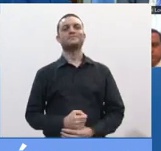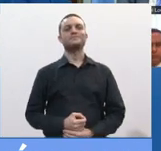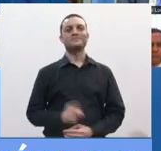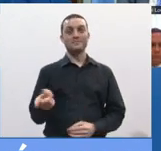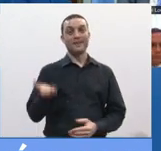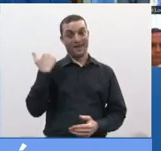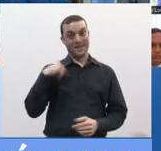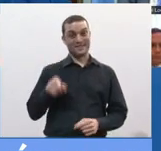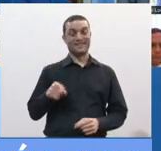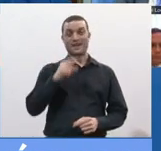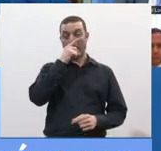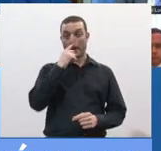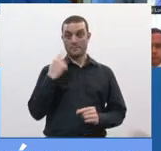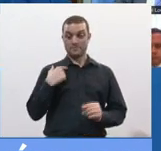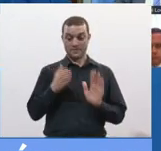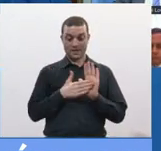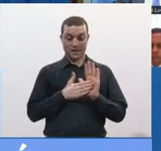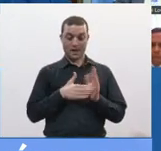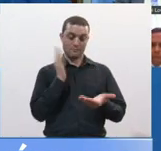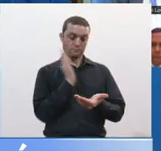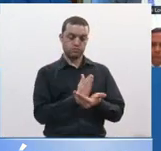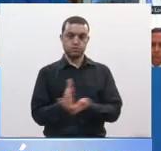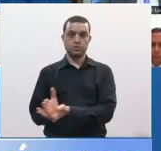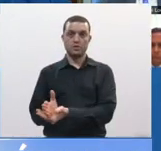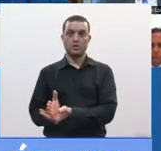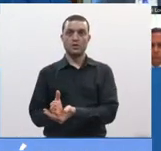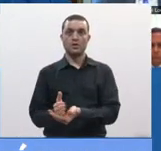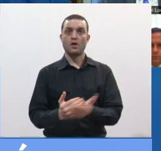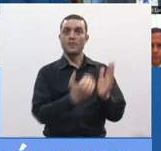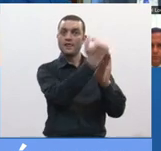trataban los pliegos a los candidatos a la Corte de